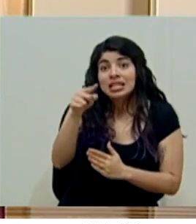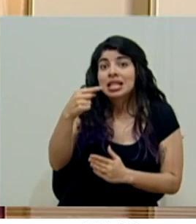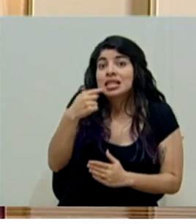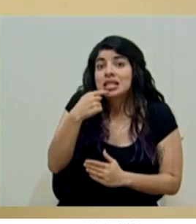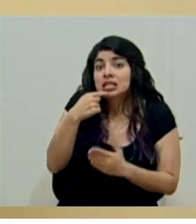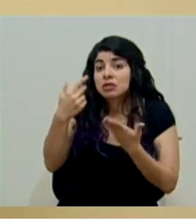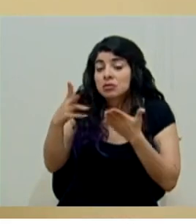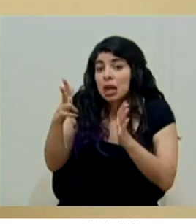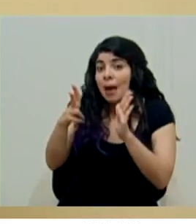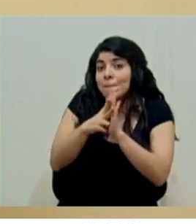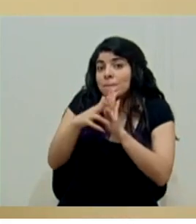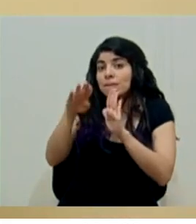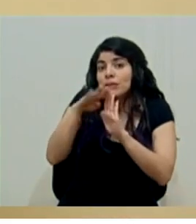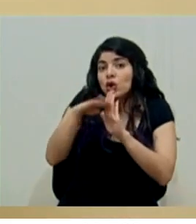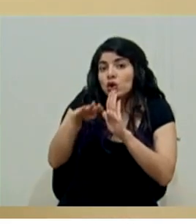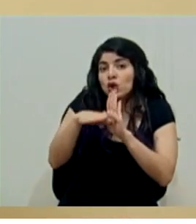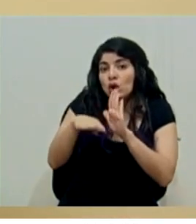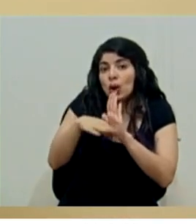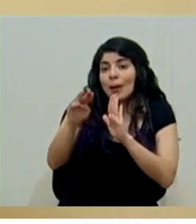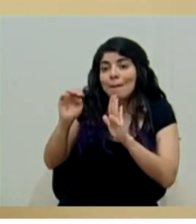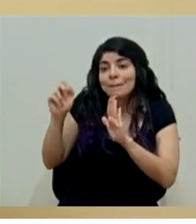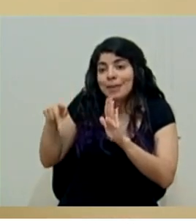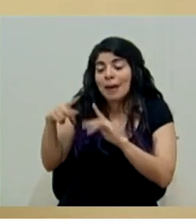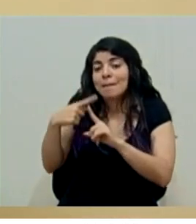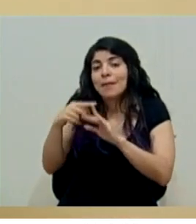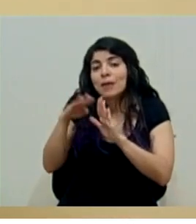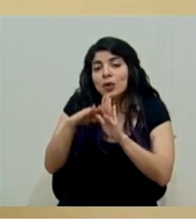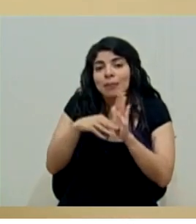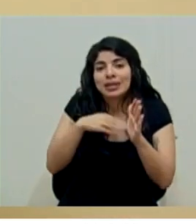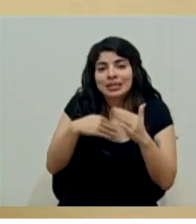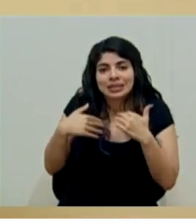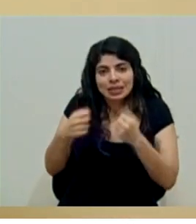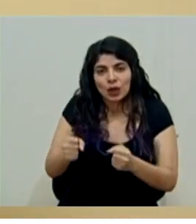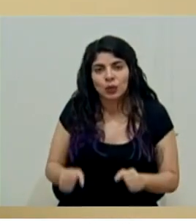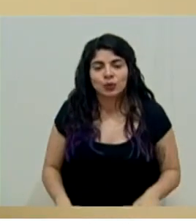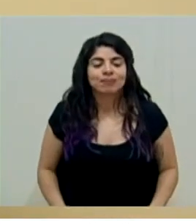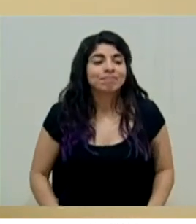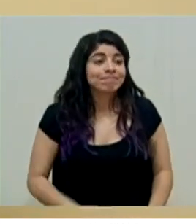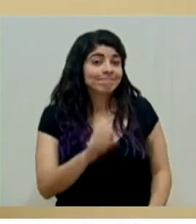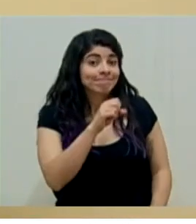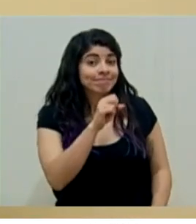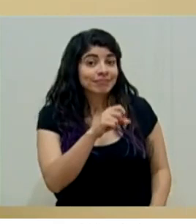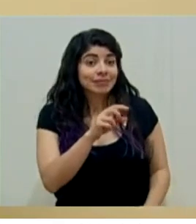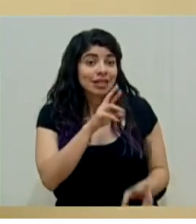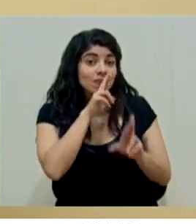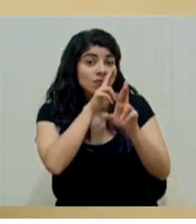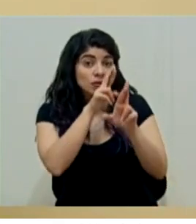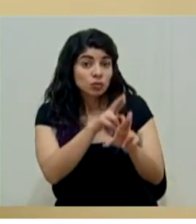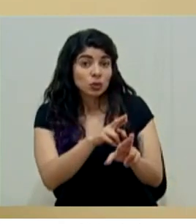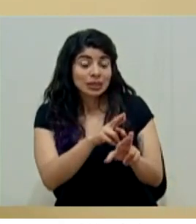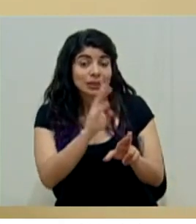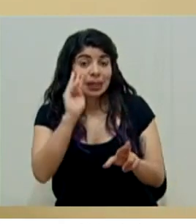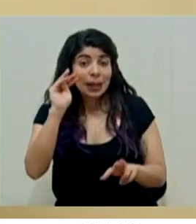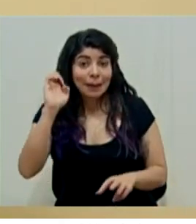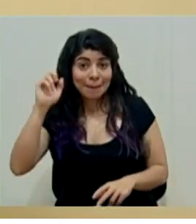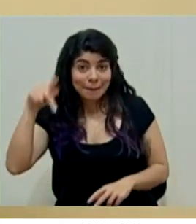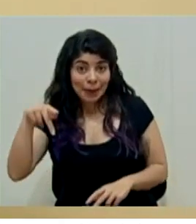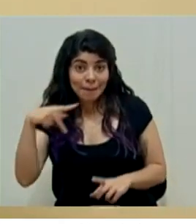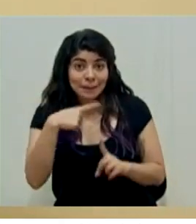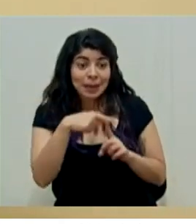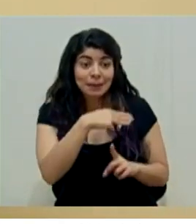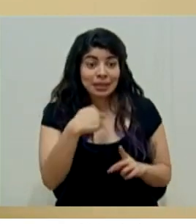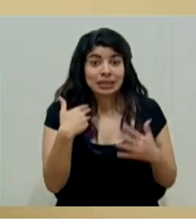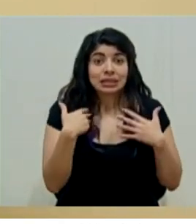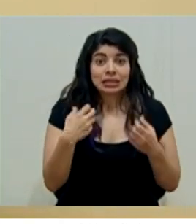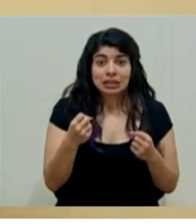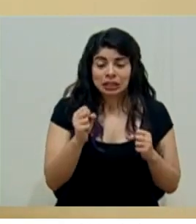tienen aprobados los protocolos tanto del MEP como del Ministerio de Salud? Sí, la resolución MEP, Ministerio de Salud,